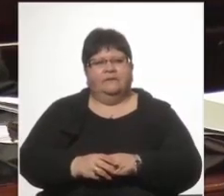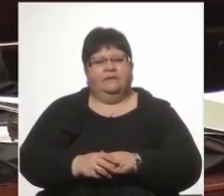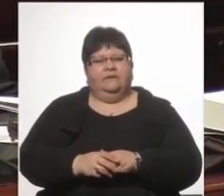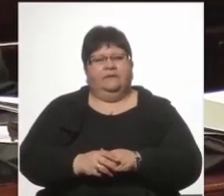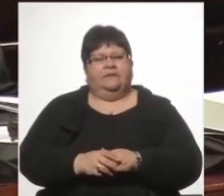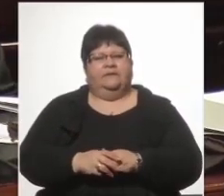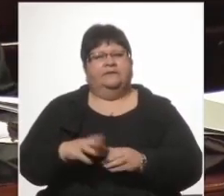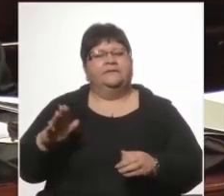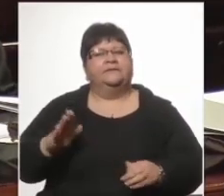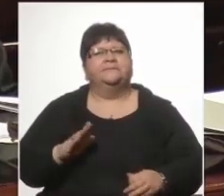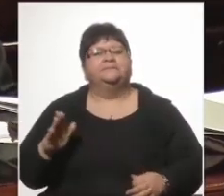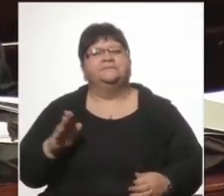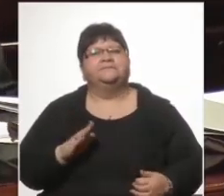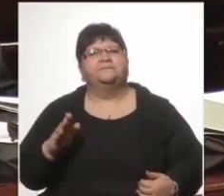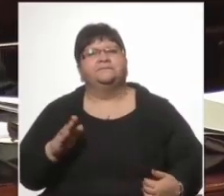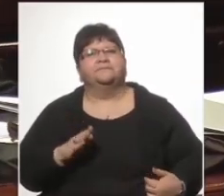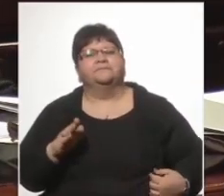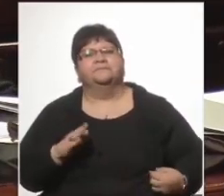Señora Presidente,